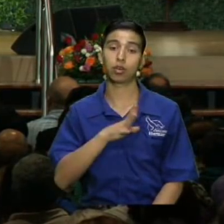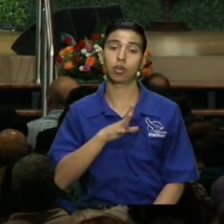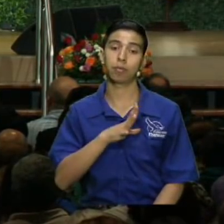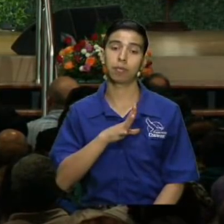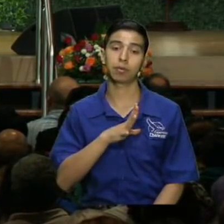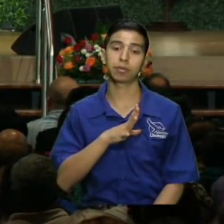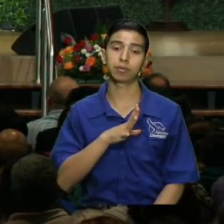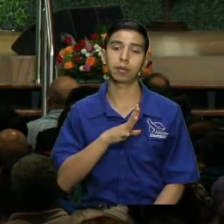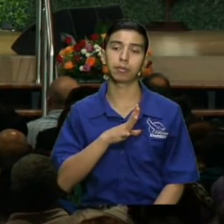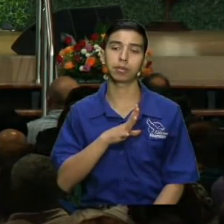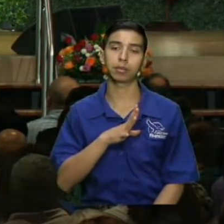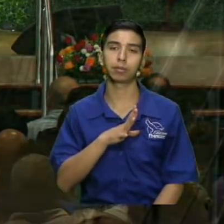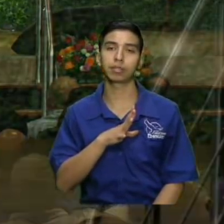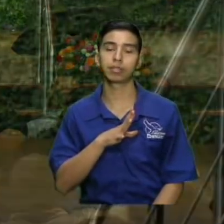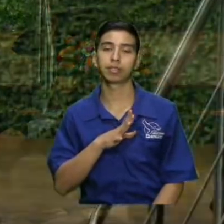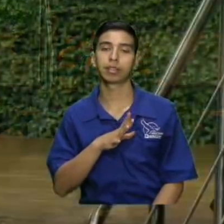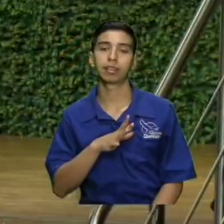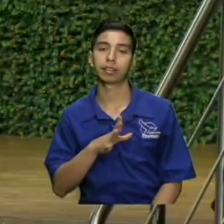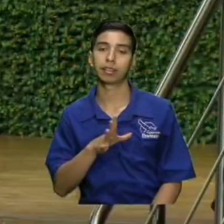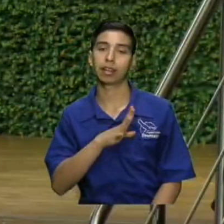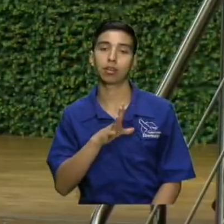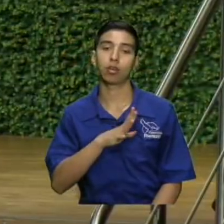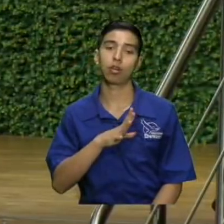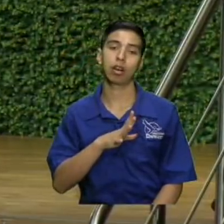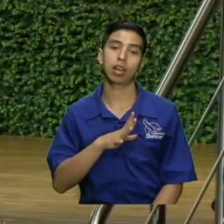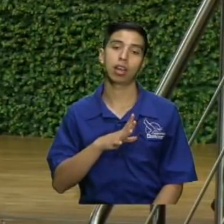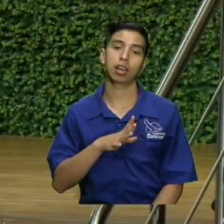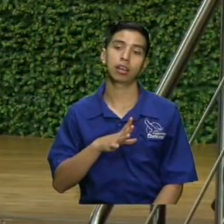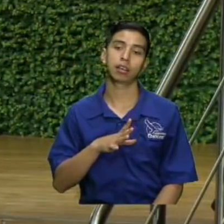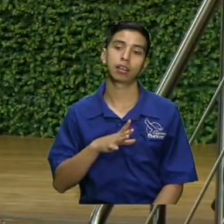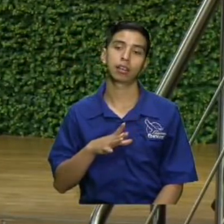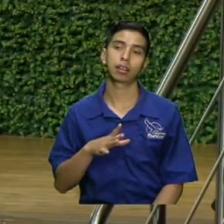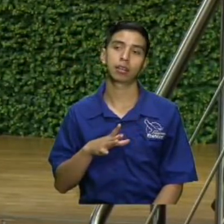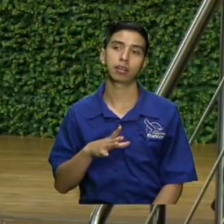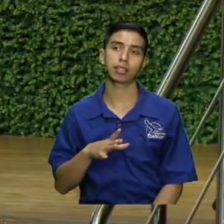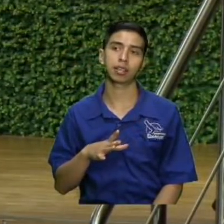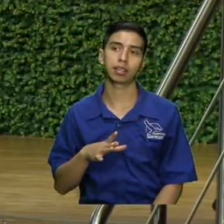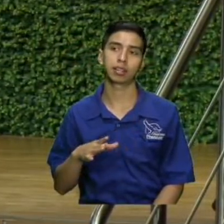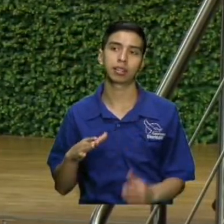¿será la voluntad de Dios que me vaya?